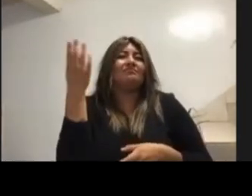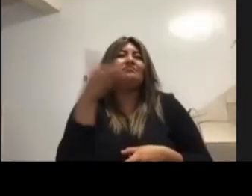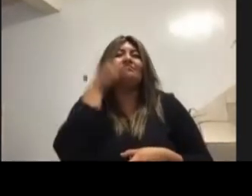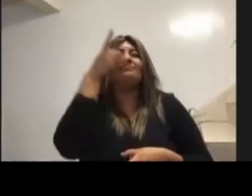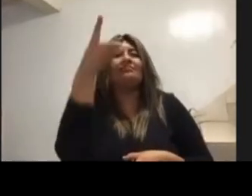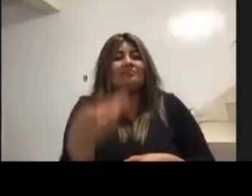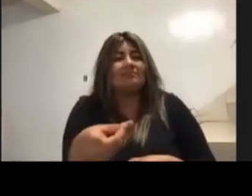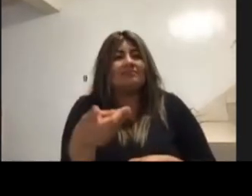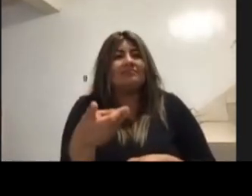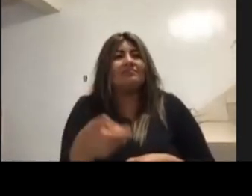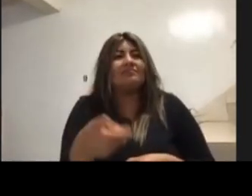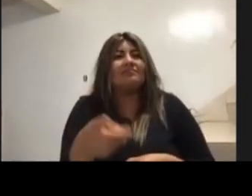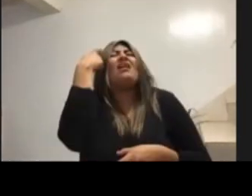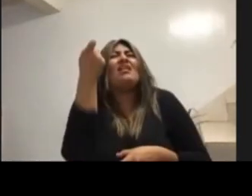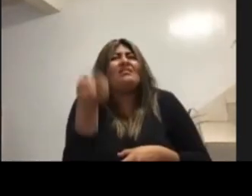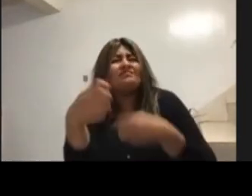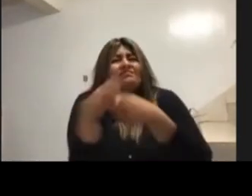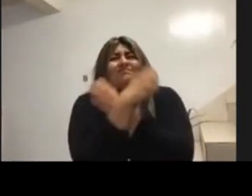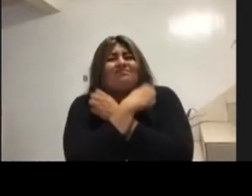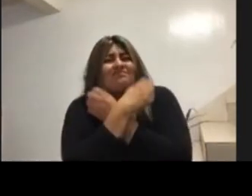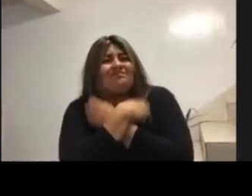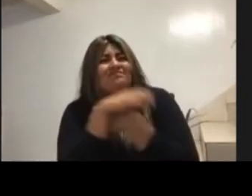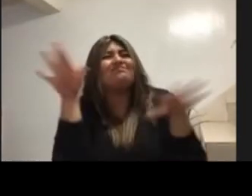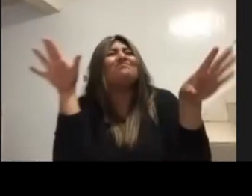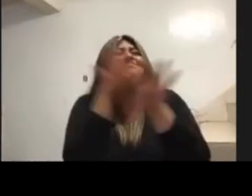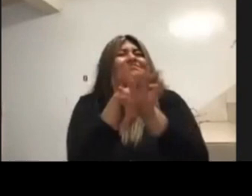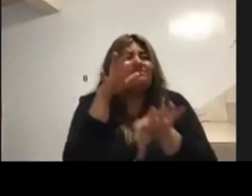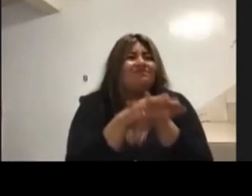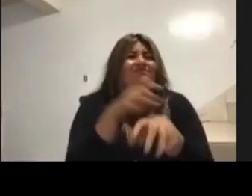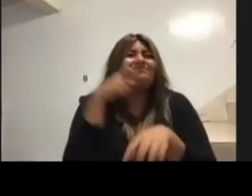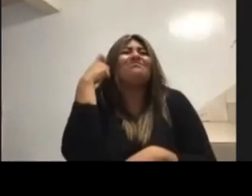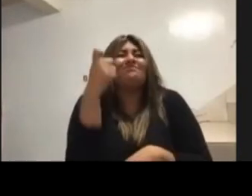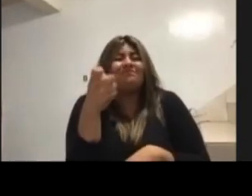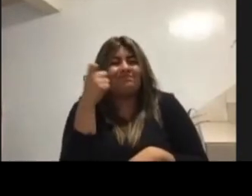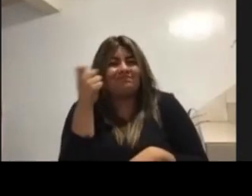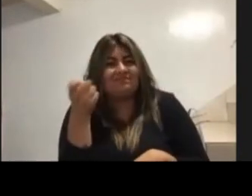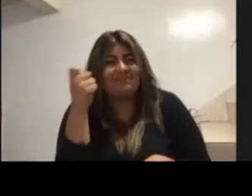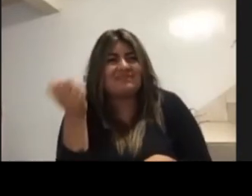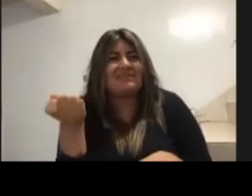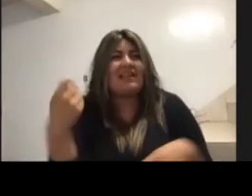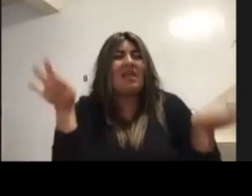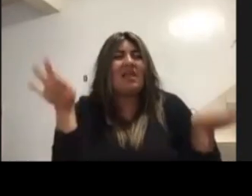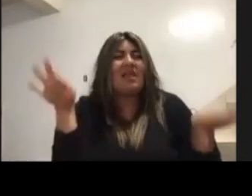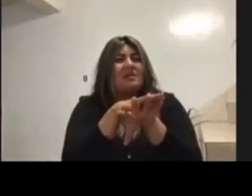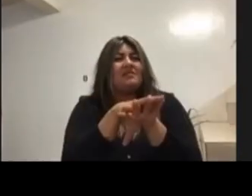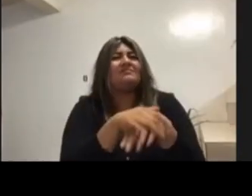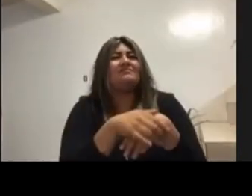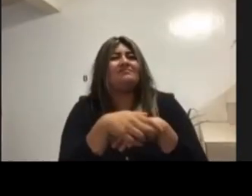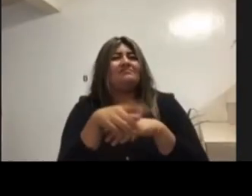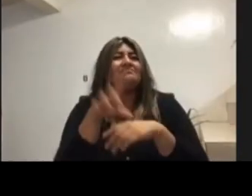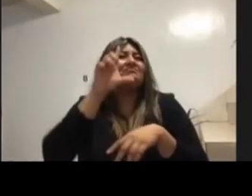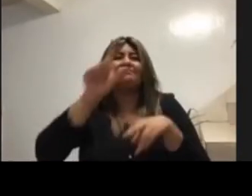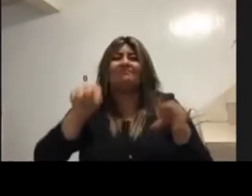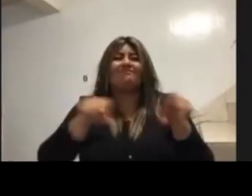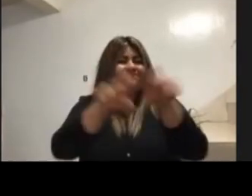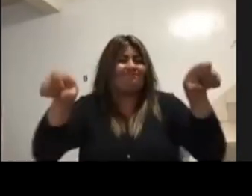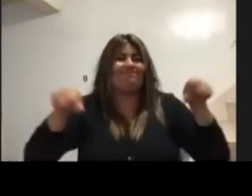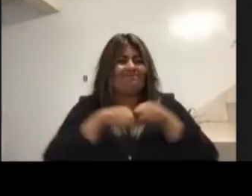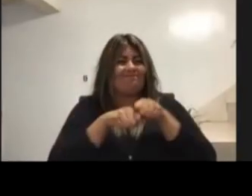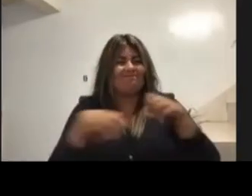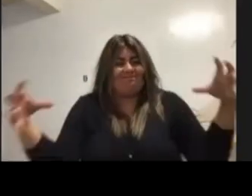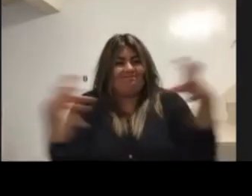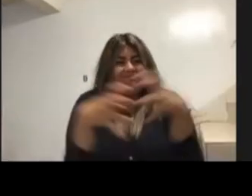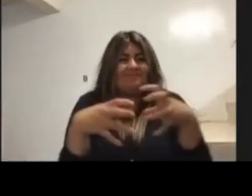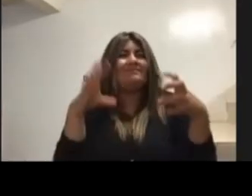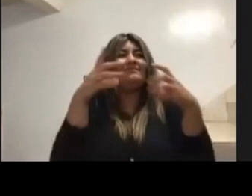qué es una educación inclusiva? Porque una escuela es como reducirlo a un espacio físico, lo cual no es una reducción menor, es algo